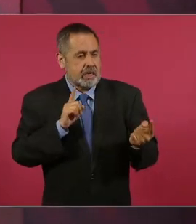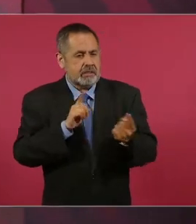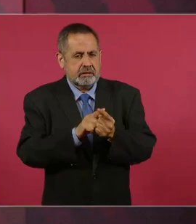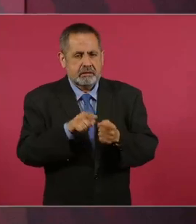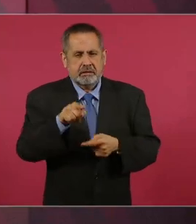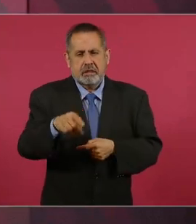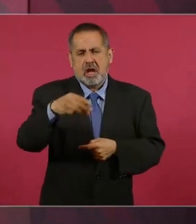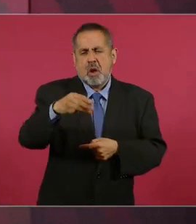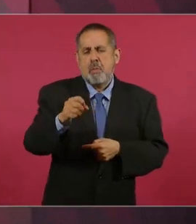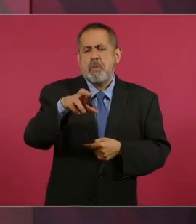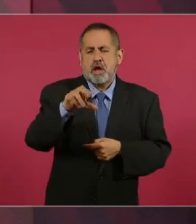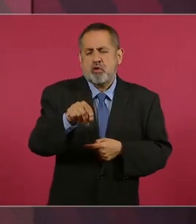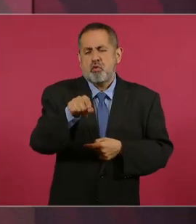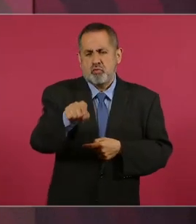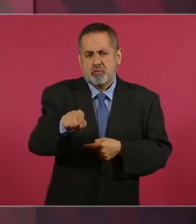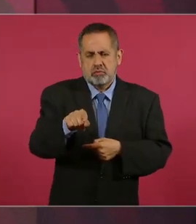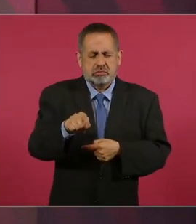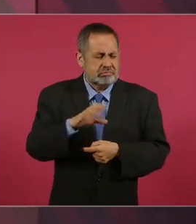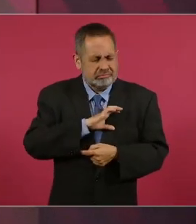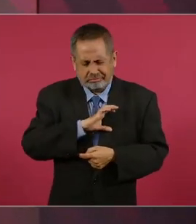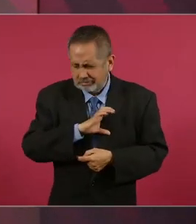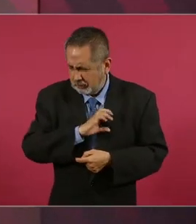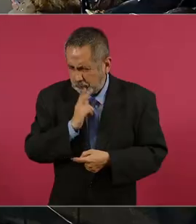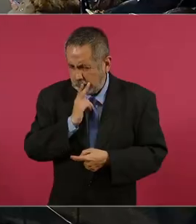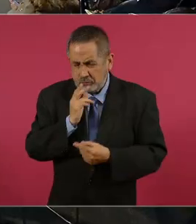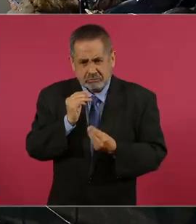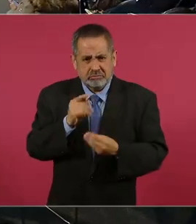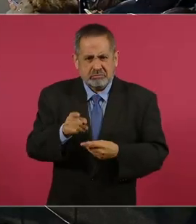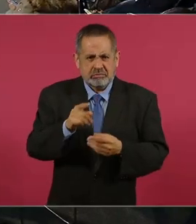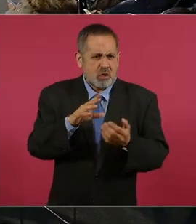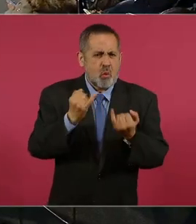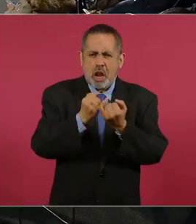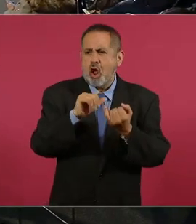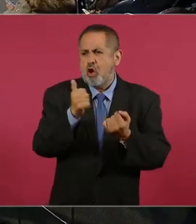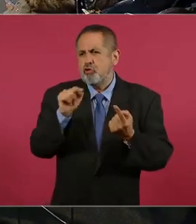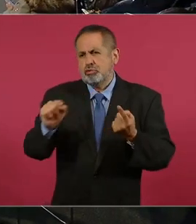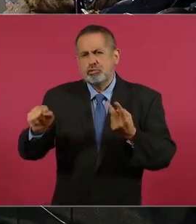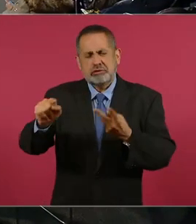Marco Fassler, que lo estimo mucho a él, como a otros,